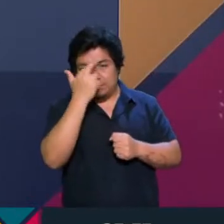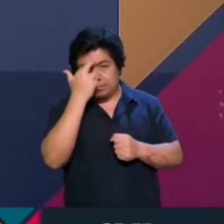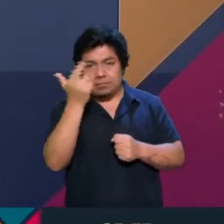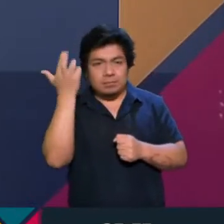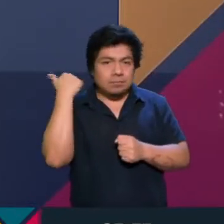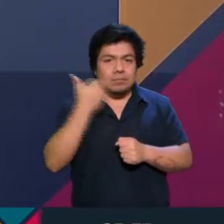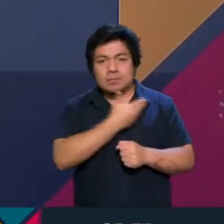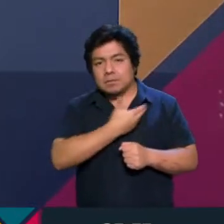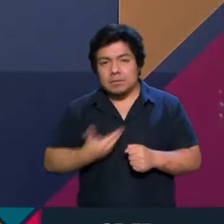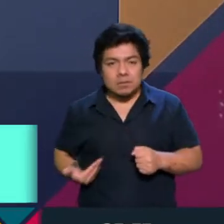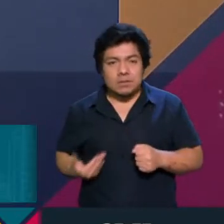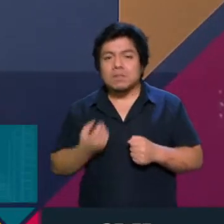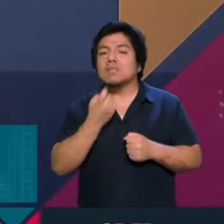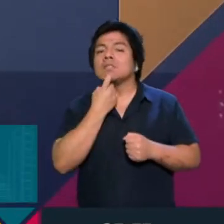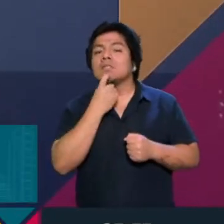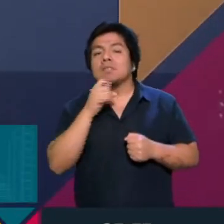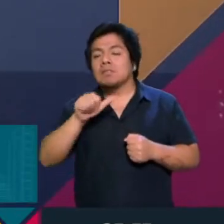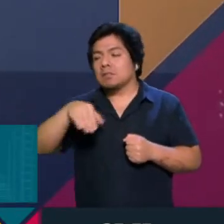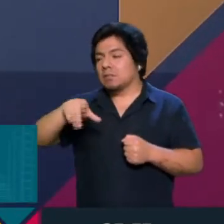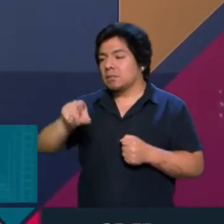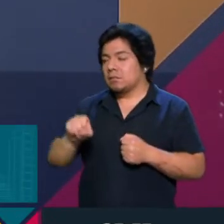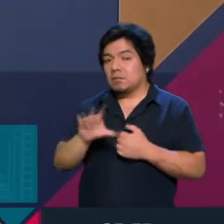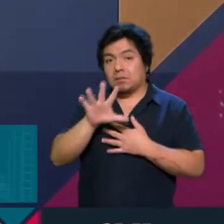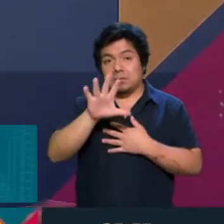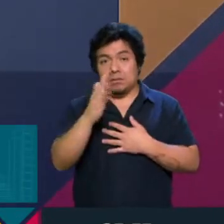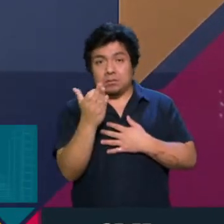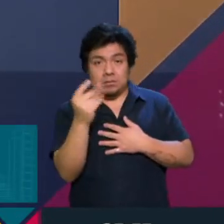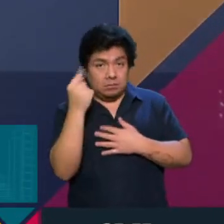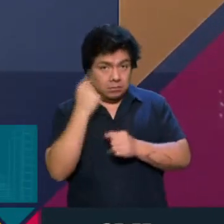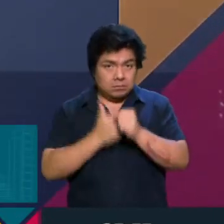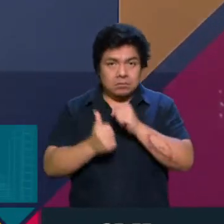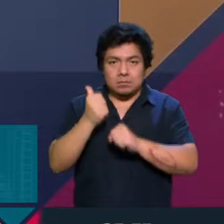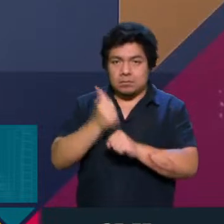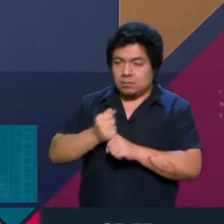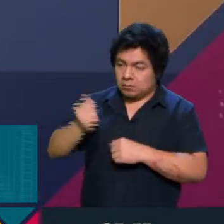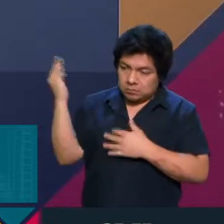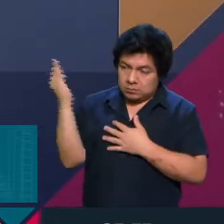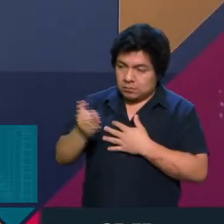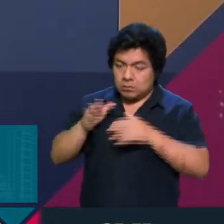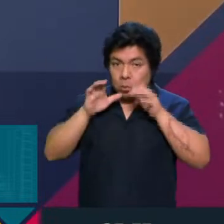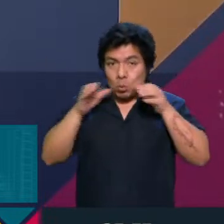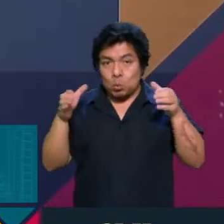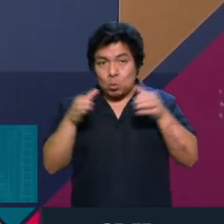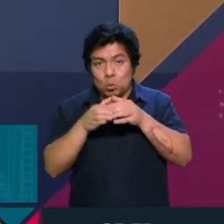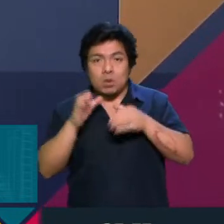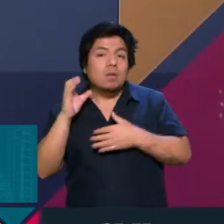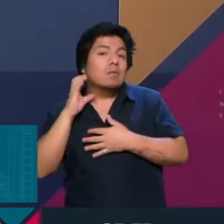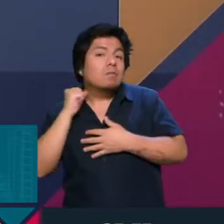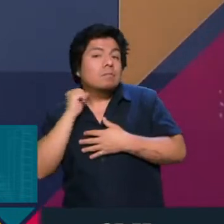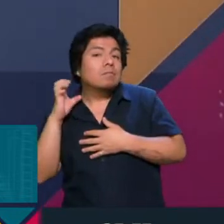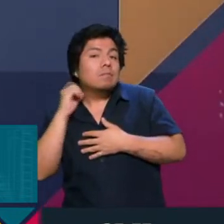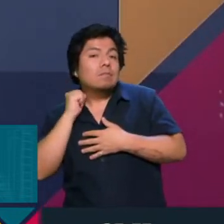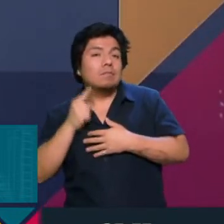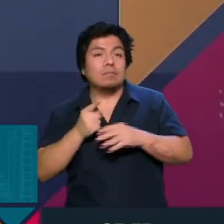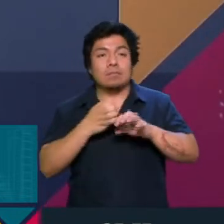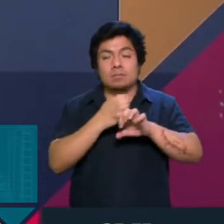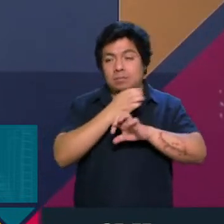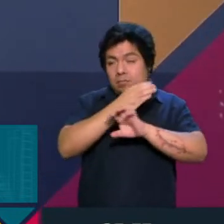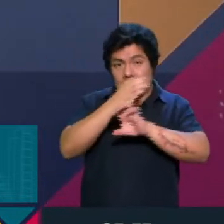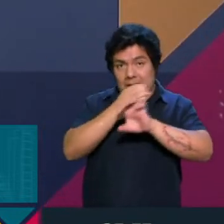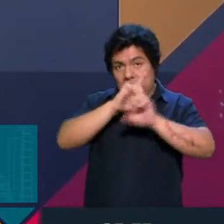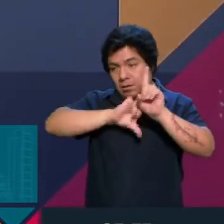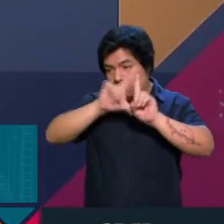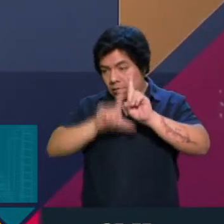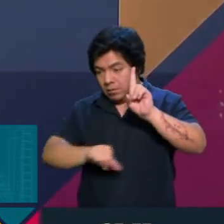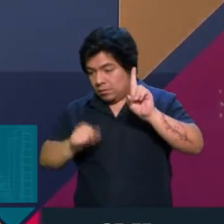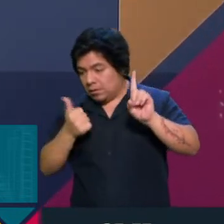el presidente Andrés Manuel el 5 de febrero del año pasado. Se aprueba por el Congreso de la Unión y por los congresos locales el 6